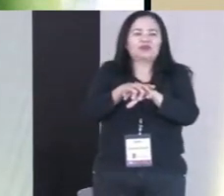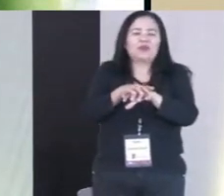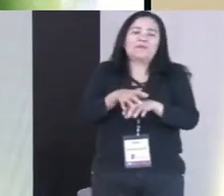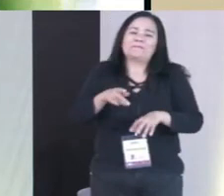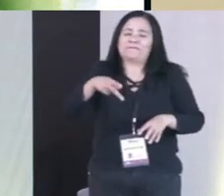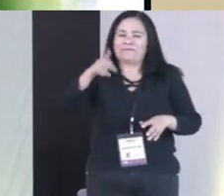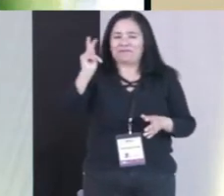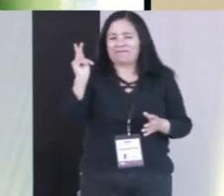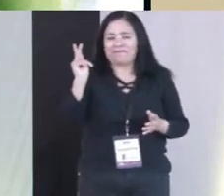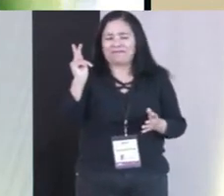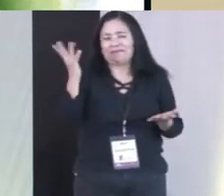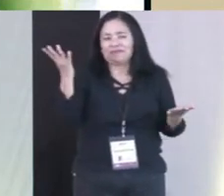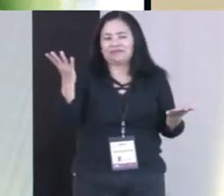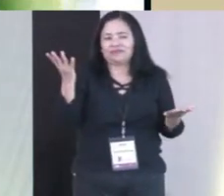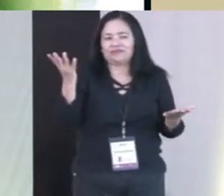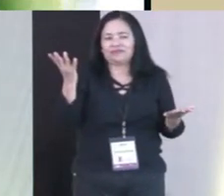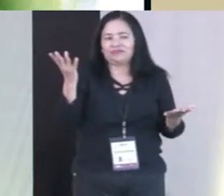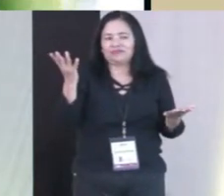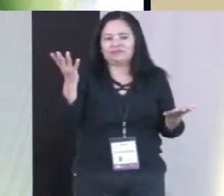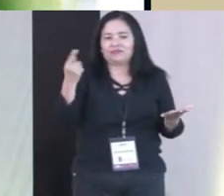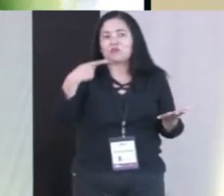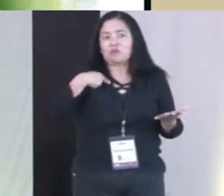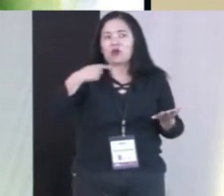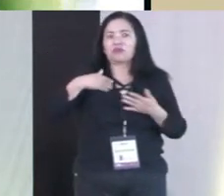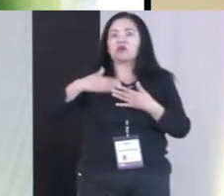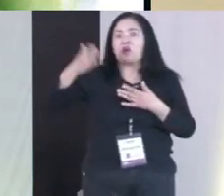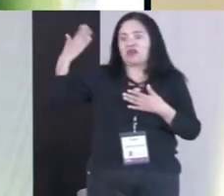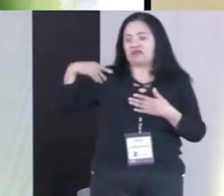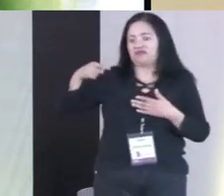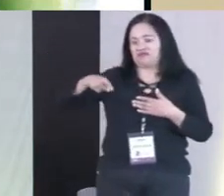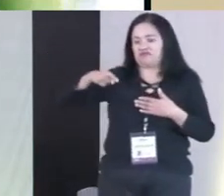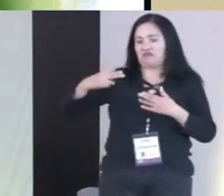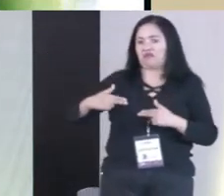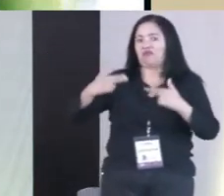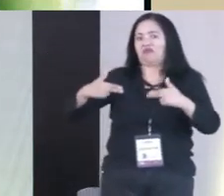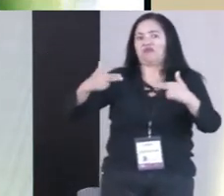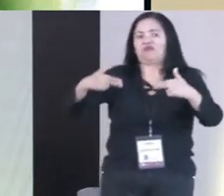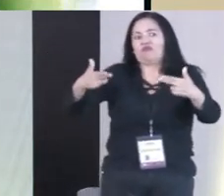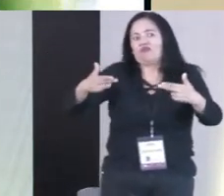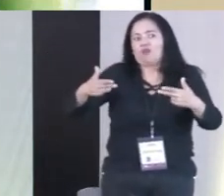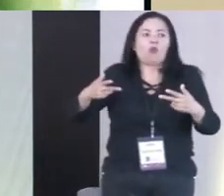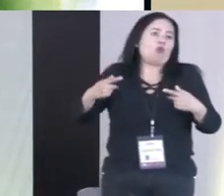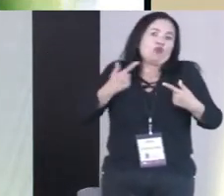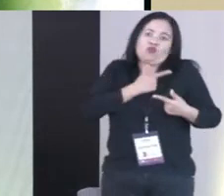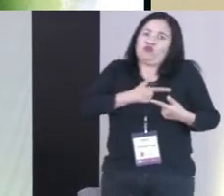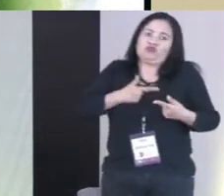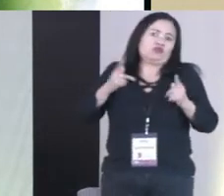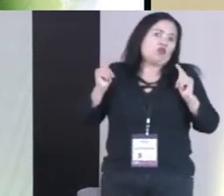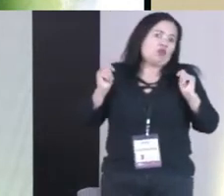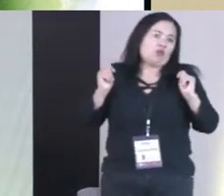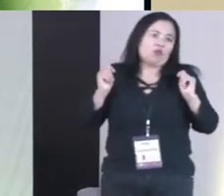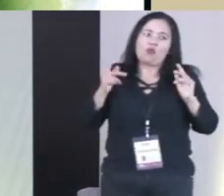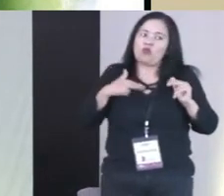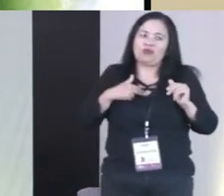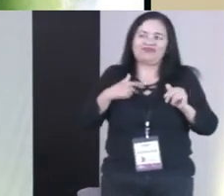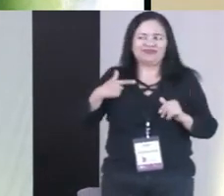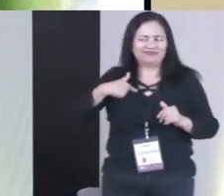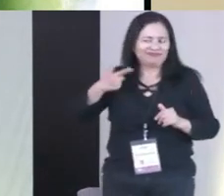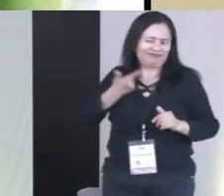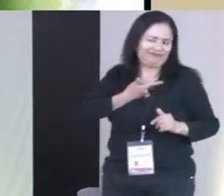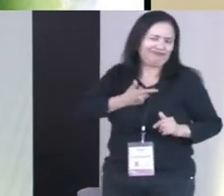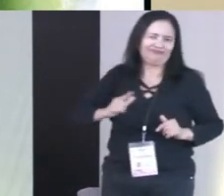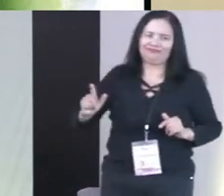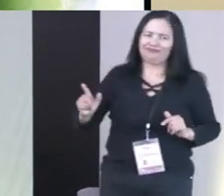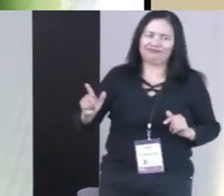Y sin embargo, es decir, y somos en parte descendientes de Cortés, nos guste o no. La bronca es que no nos gusta.